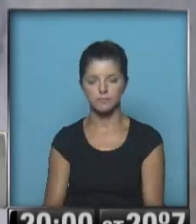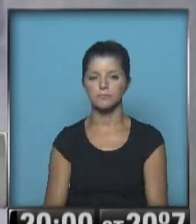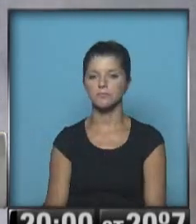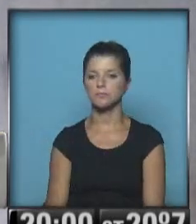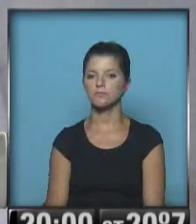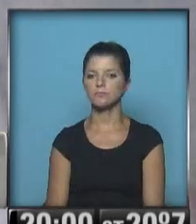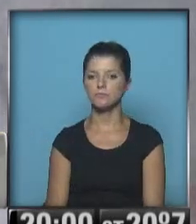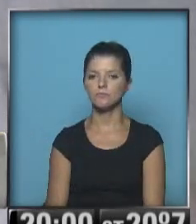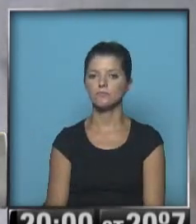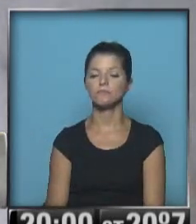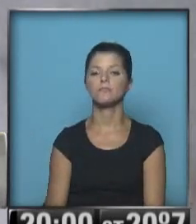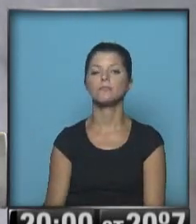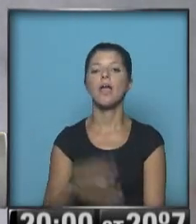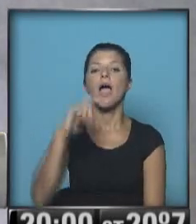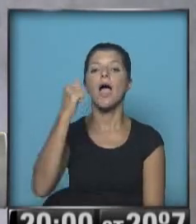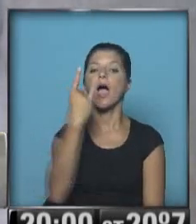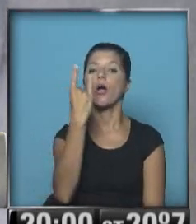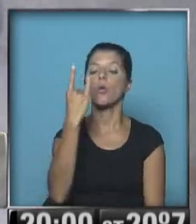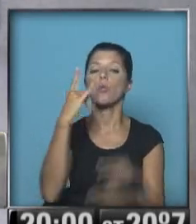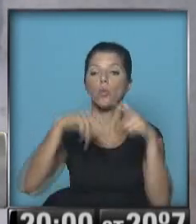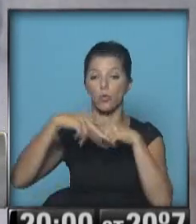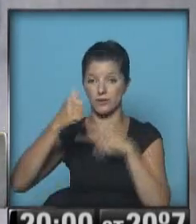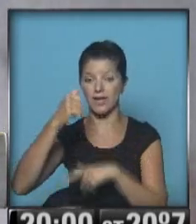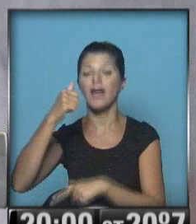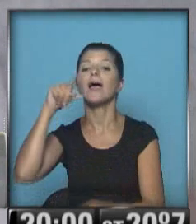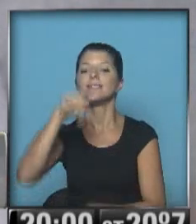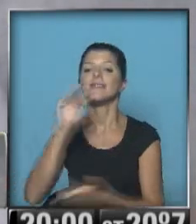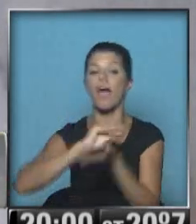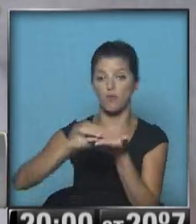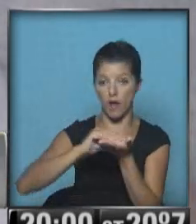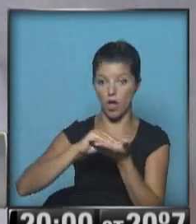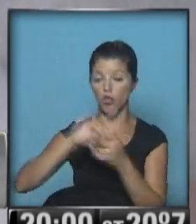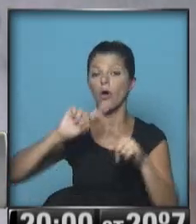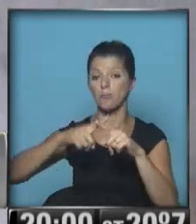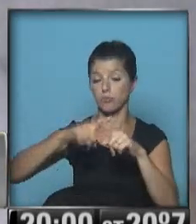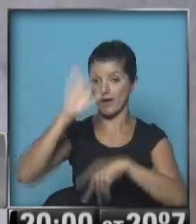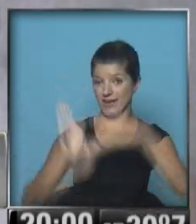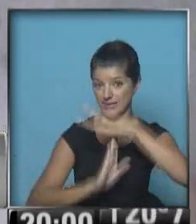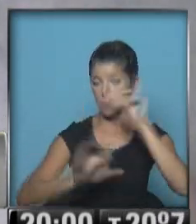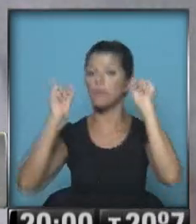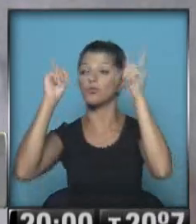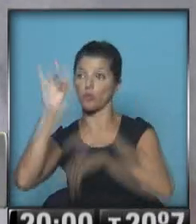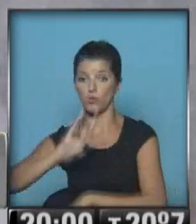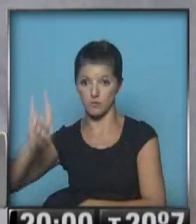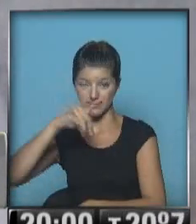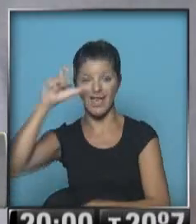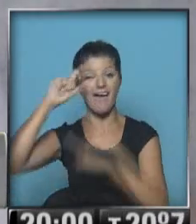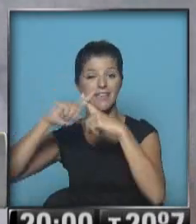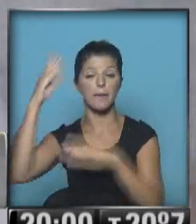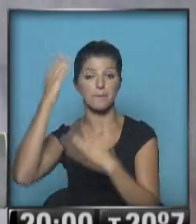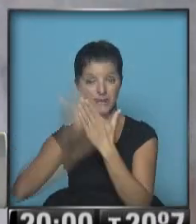crisis Guillermo Acuña anzorena abogado líder político profesor universitario ex ministro